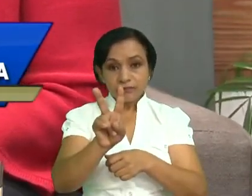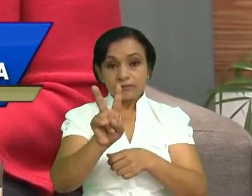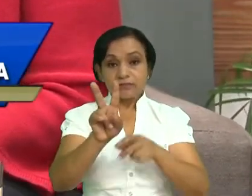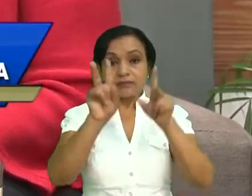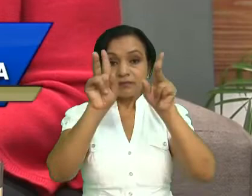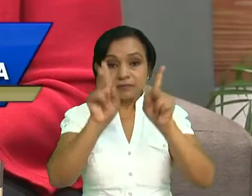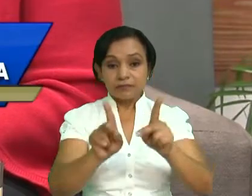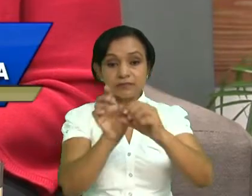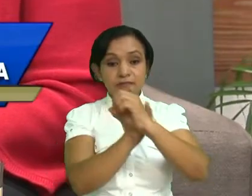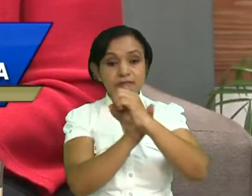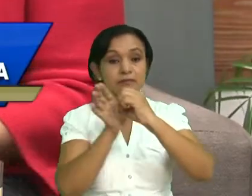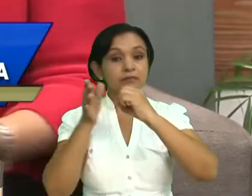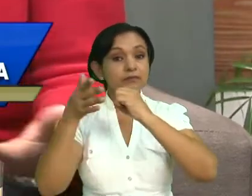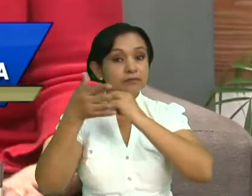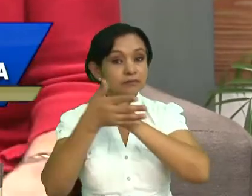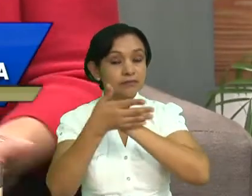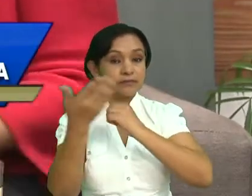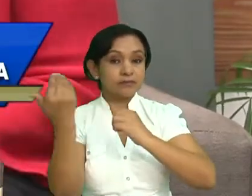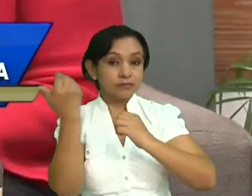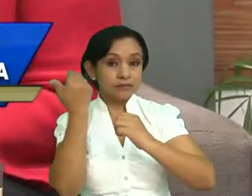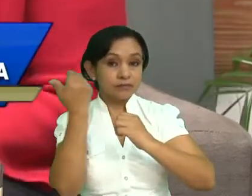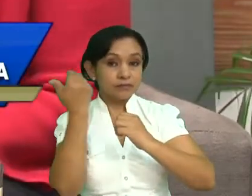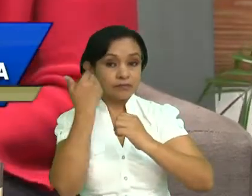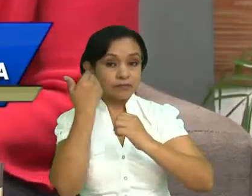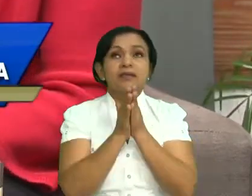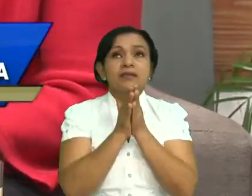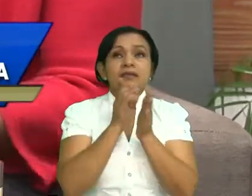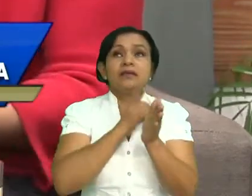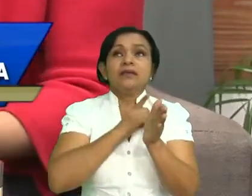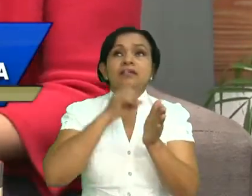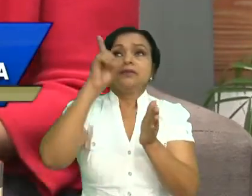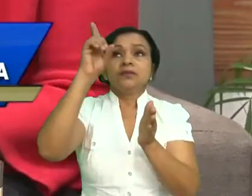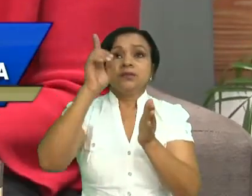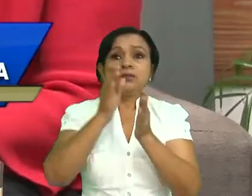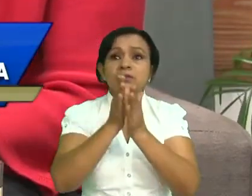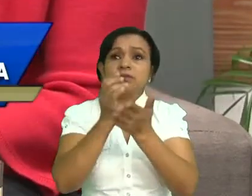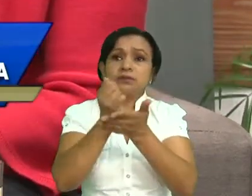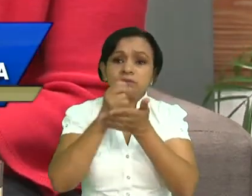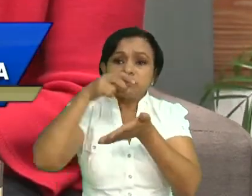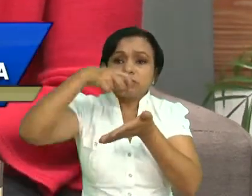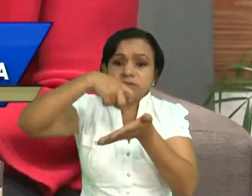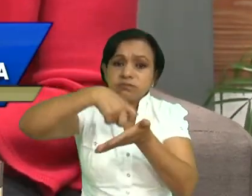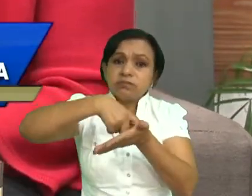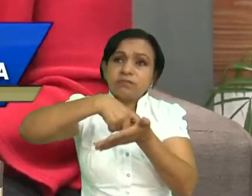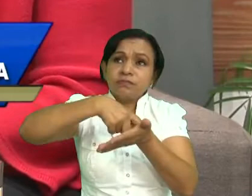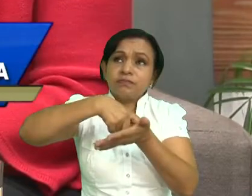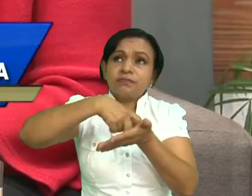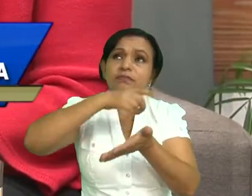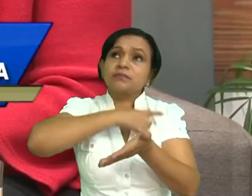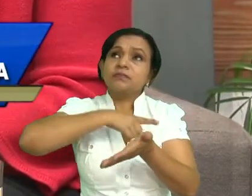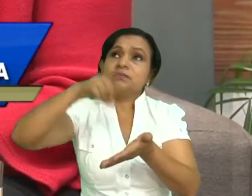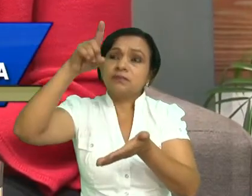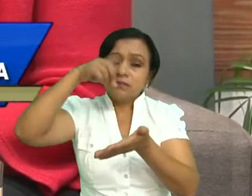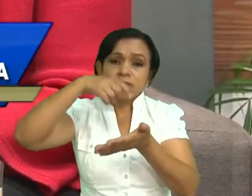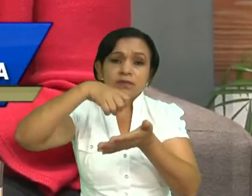son los que tenemos en nuestro país, y pidiéndole a Dios, doblando